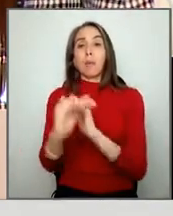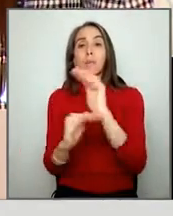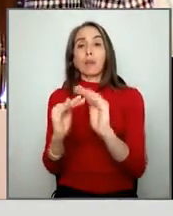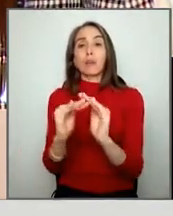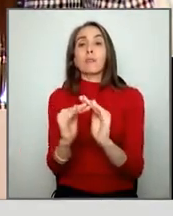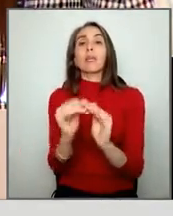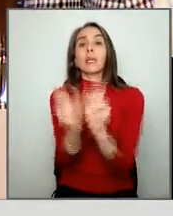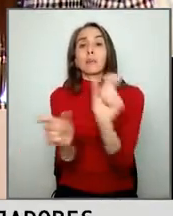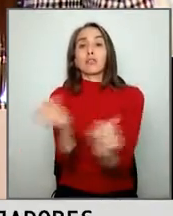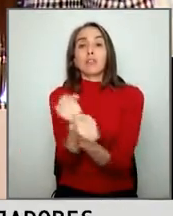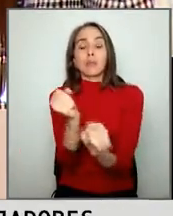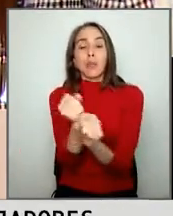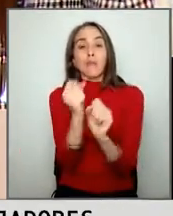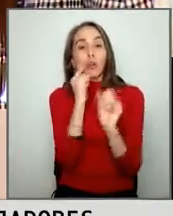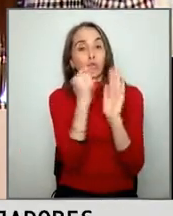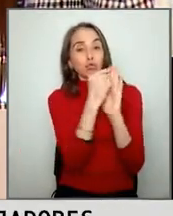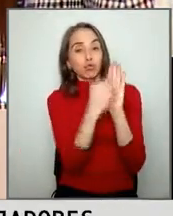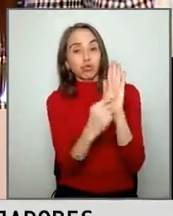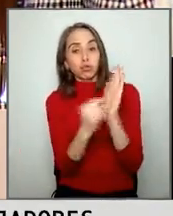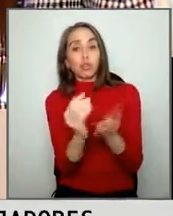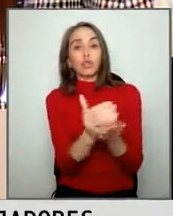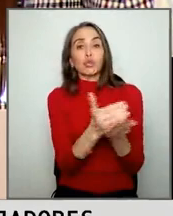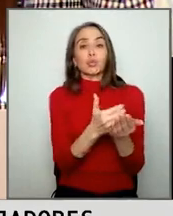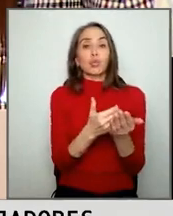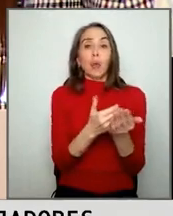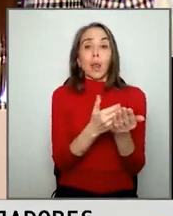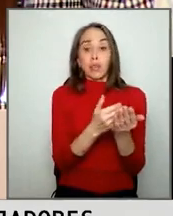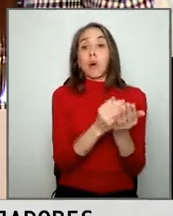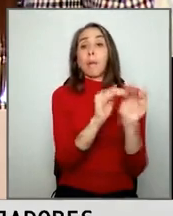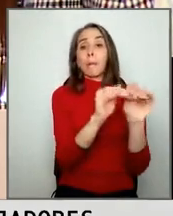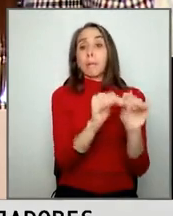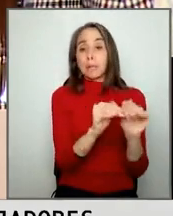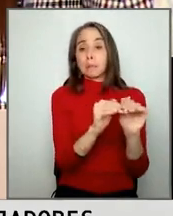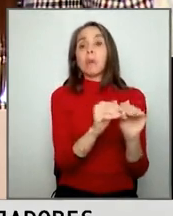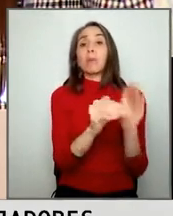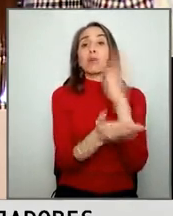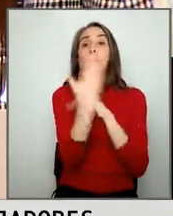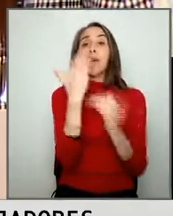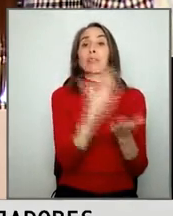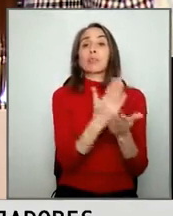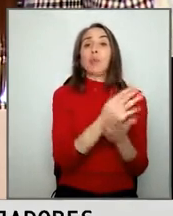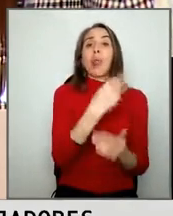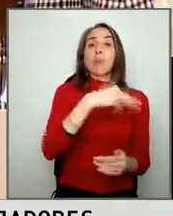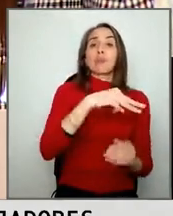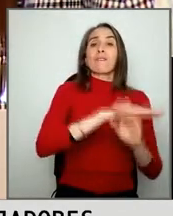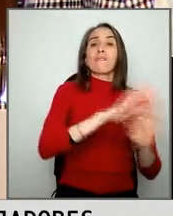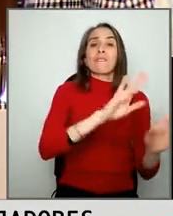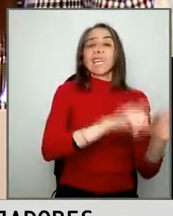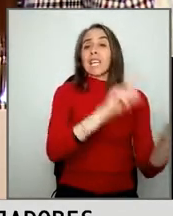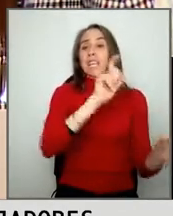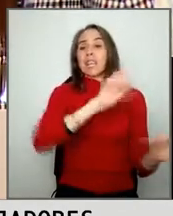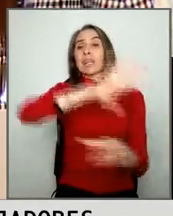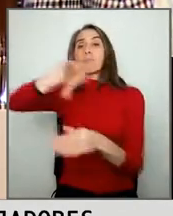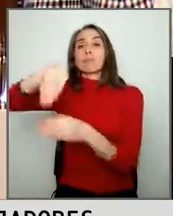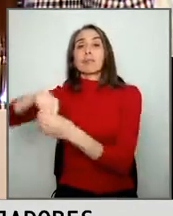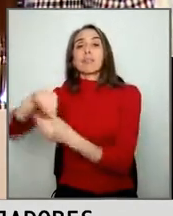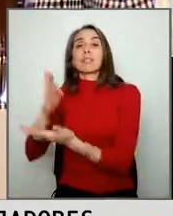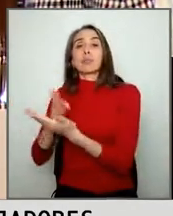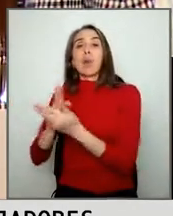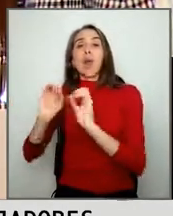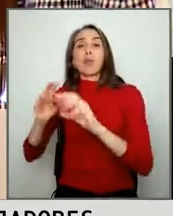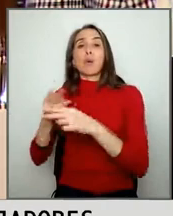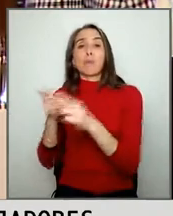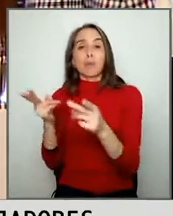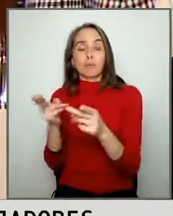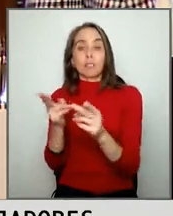trabajadores que indica traspasados a los servicios locales de Educación Pública acaba de ser presente que el proyecto trata materias de ley simple